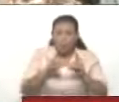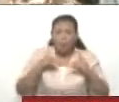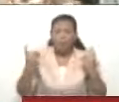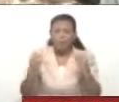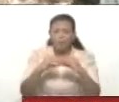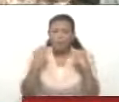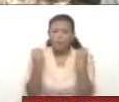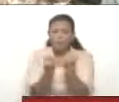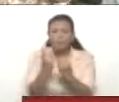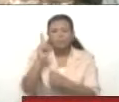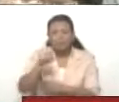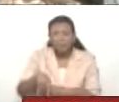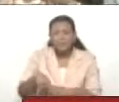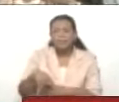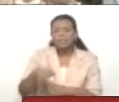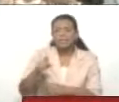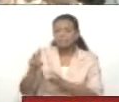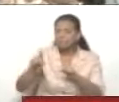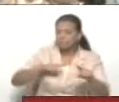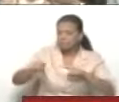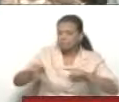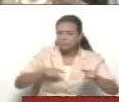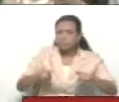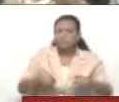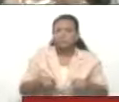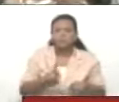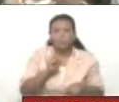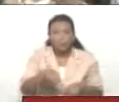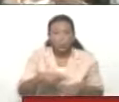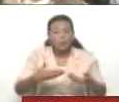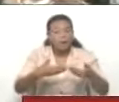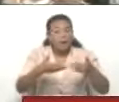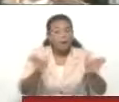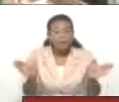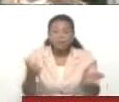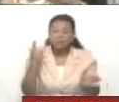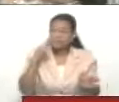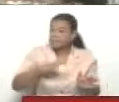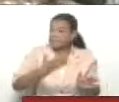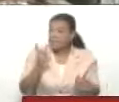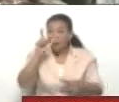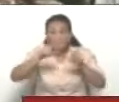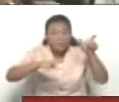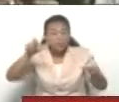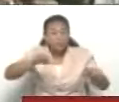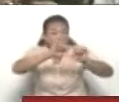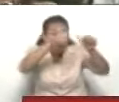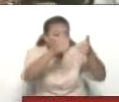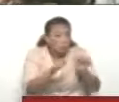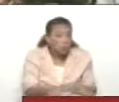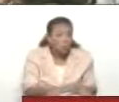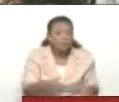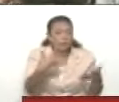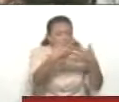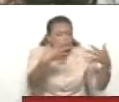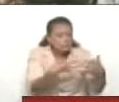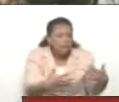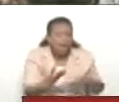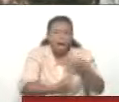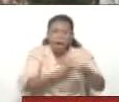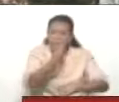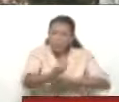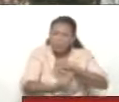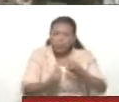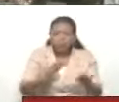me honro también en dirigir, tienen las puertas abiertas los cultores para